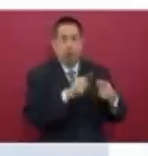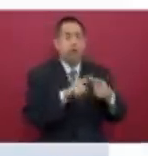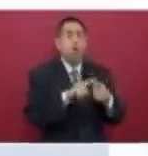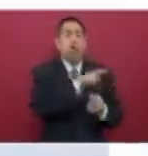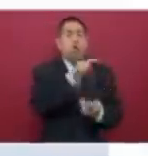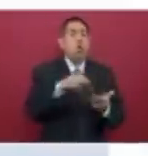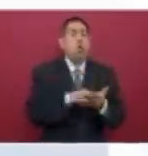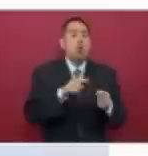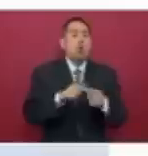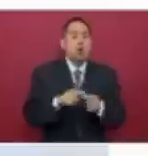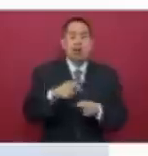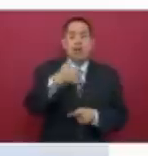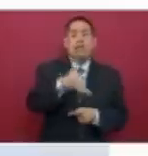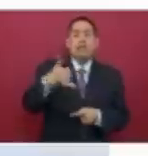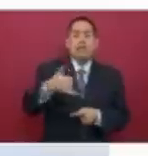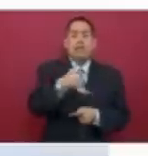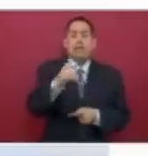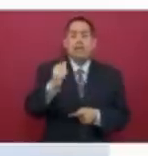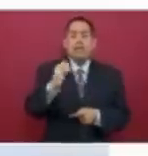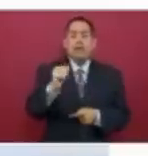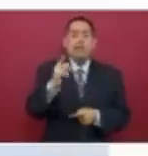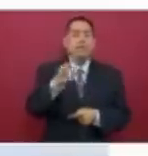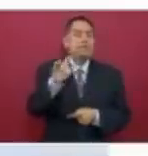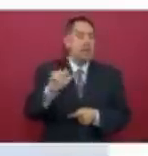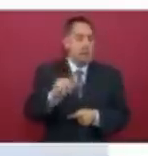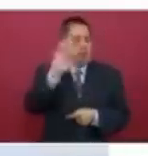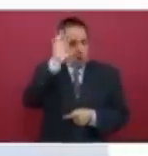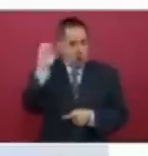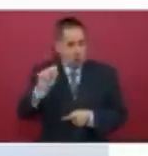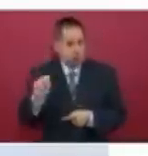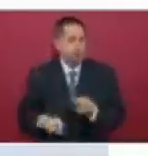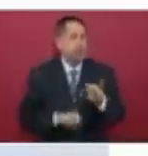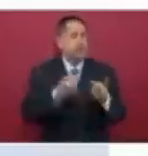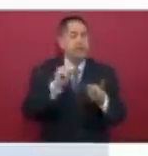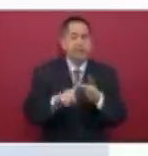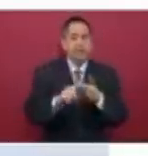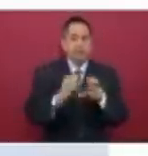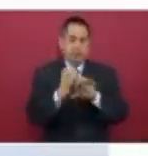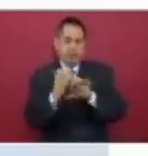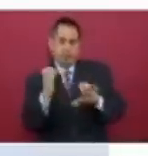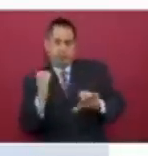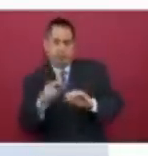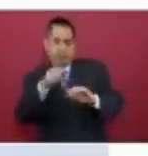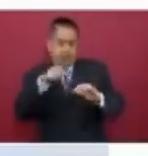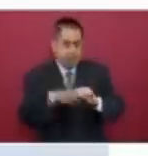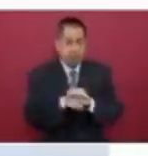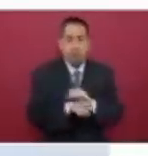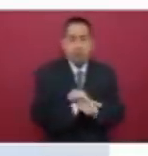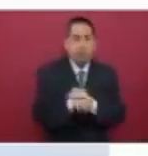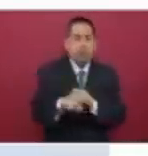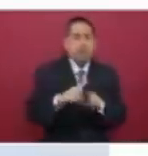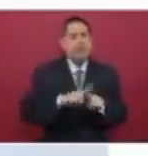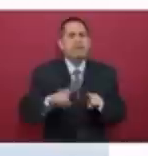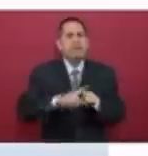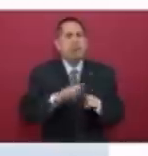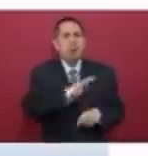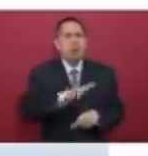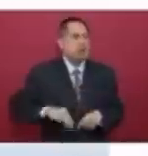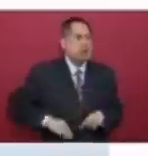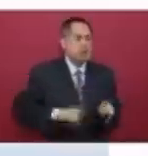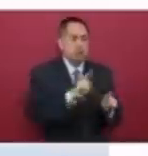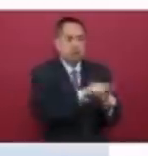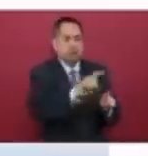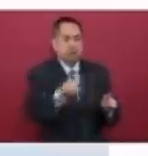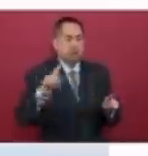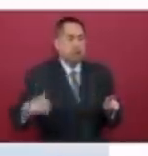ubicada en yecapixtla morelos el segundo fue un acueducto de la central construido en diversos municipios de la región de